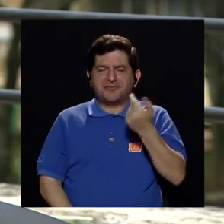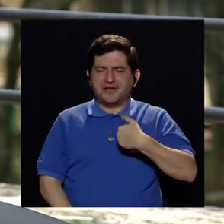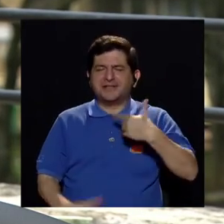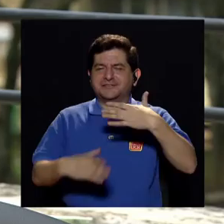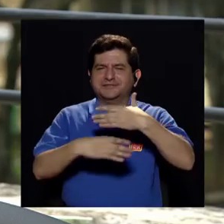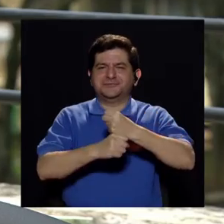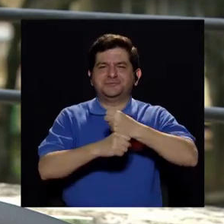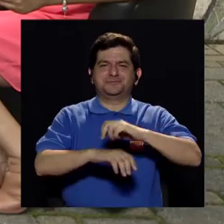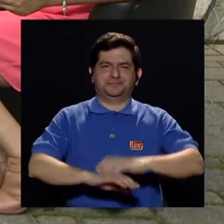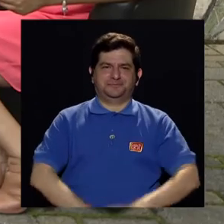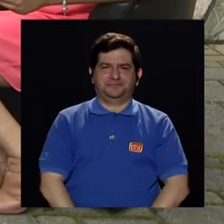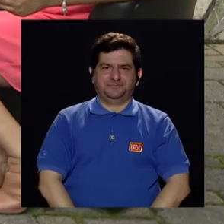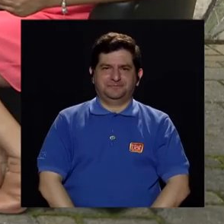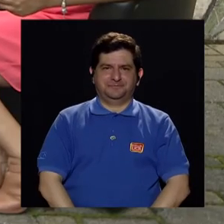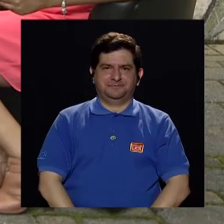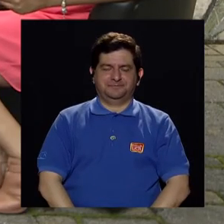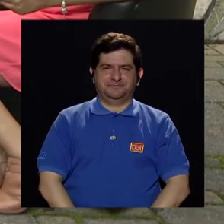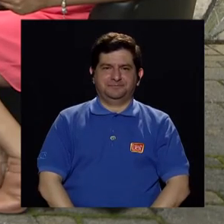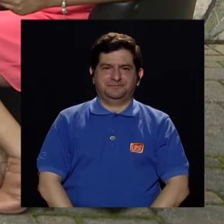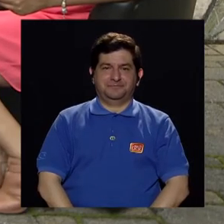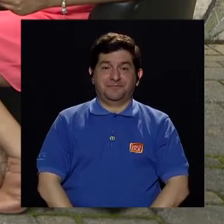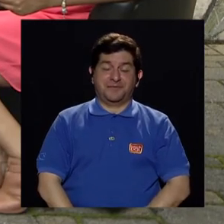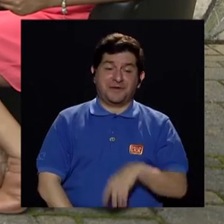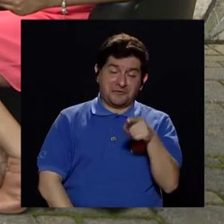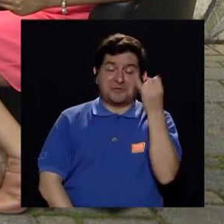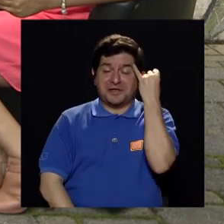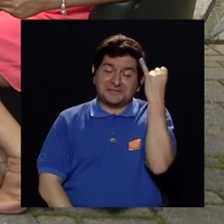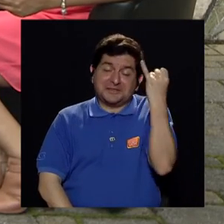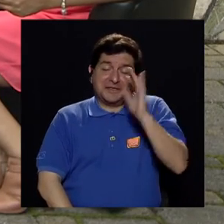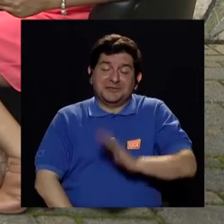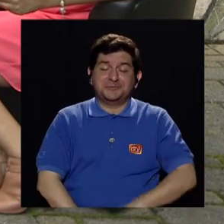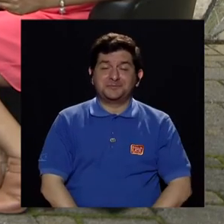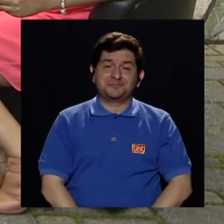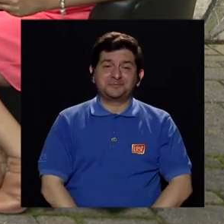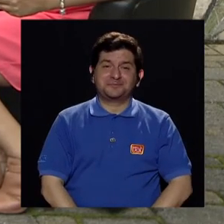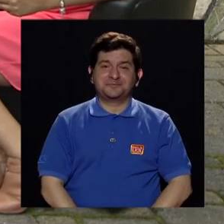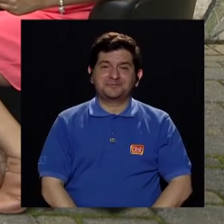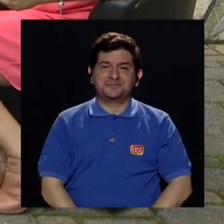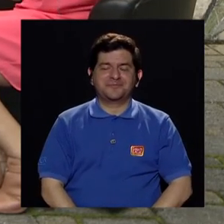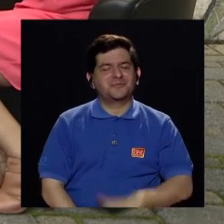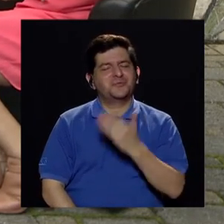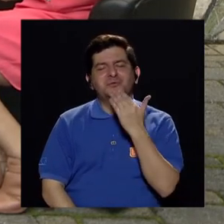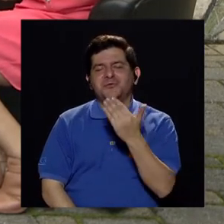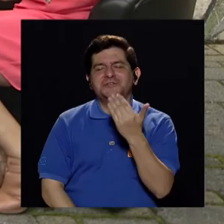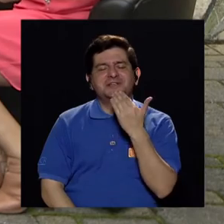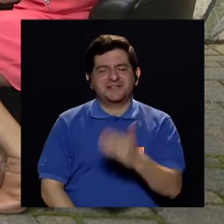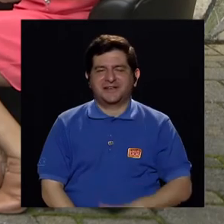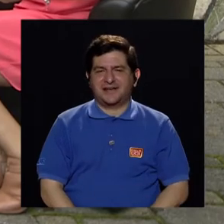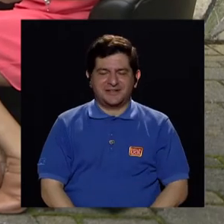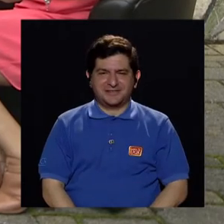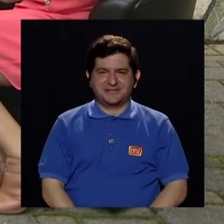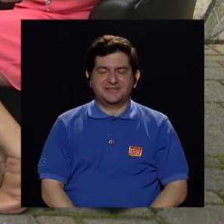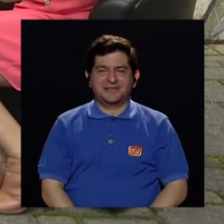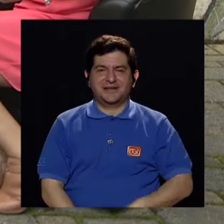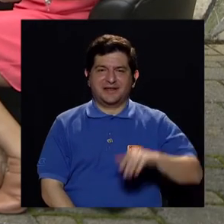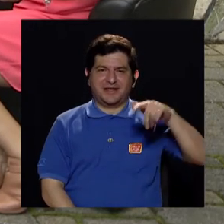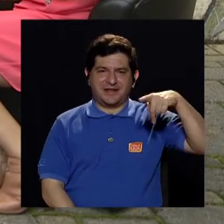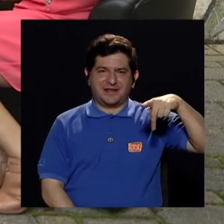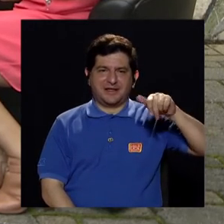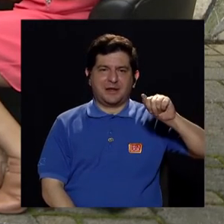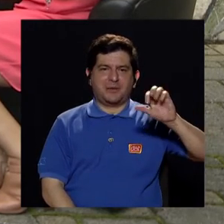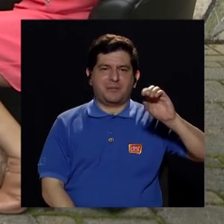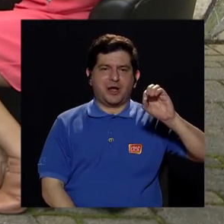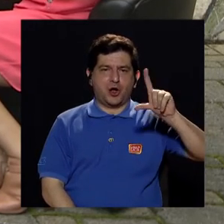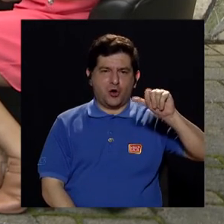si uno lo hace. Entonces, los dejo con eso. Pues agradecerle, Paola, el día de hoy que nos